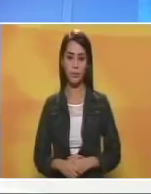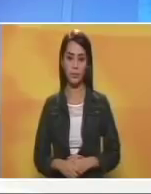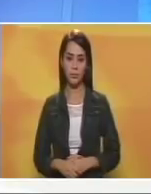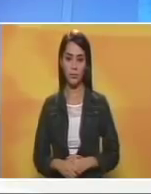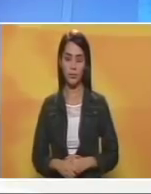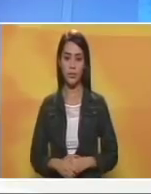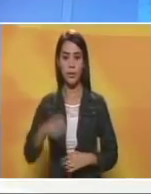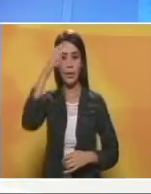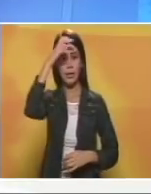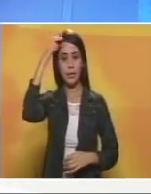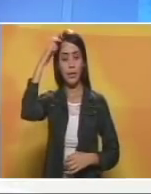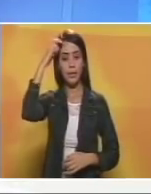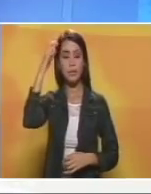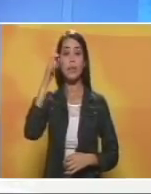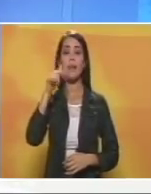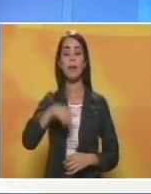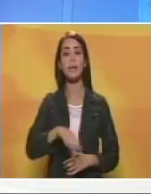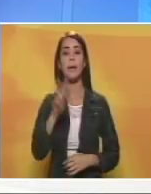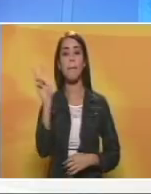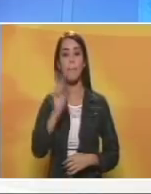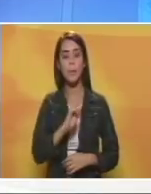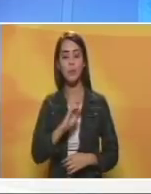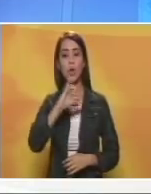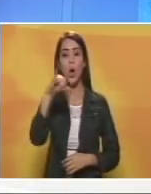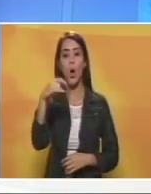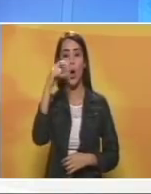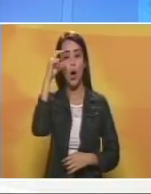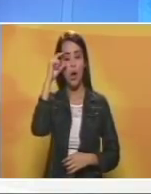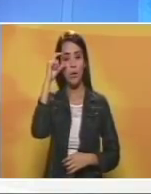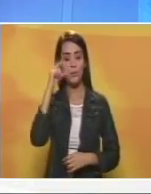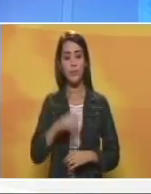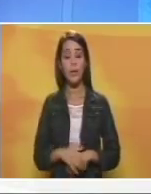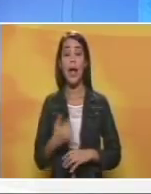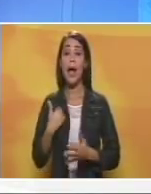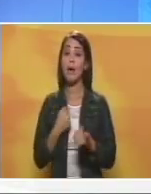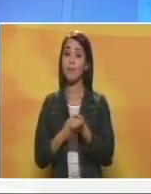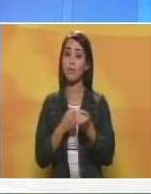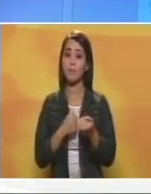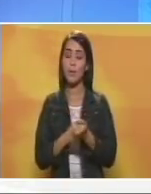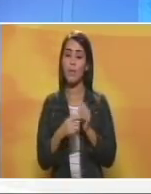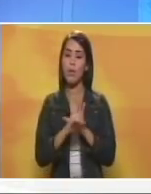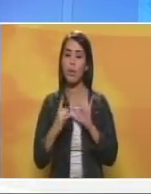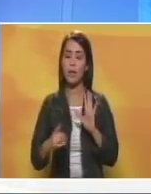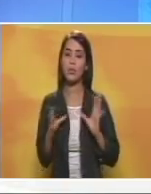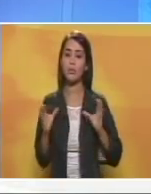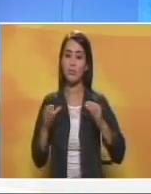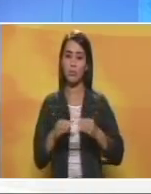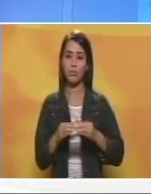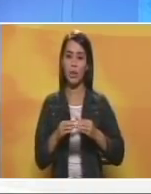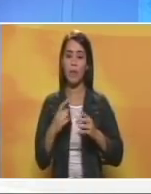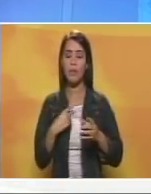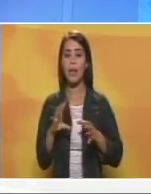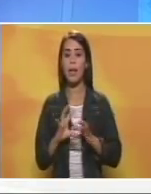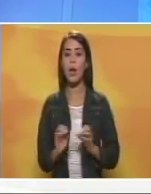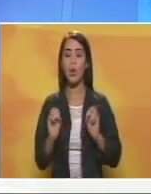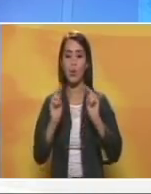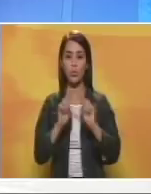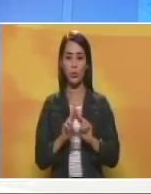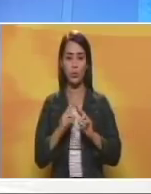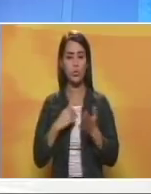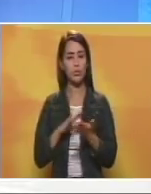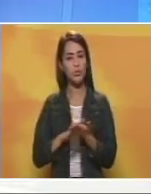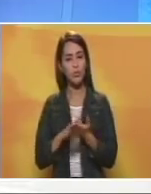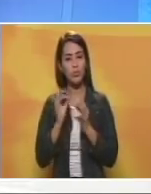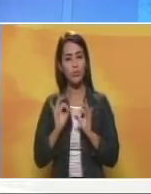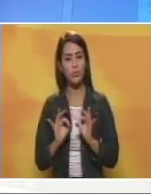El canciller de la República, Jorge Arriaza, se manifestó en favor del derecho internacional durante una reunión de alto nivel de las Naciones Unidas sobre la consolidación